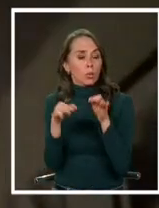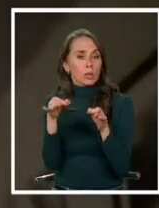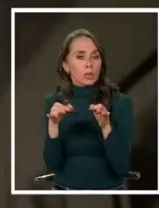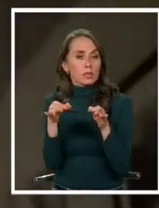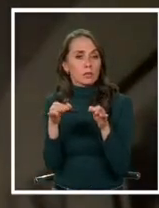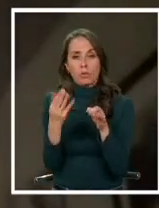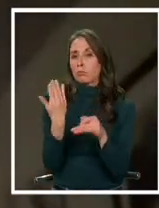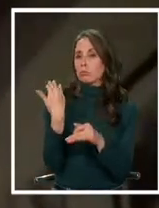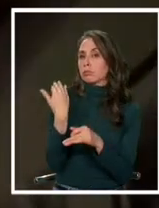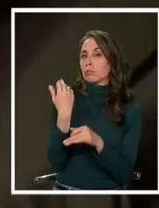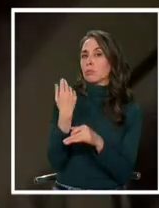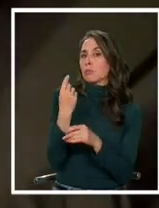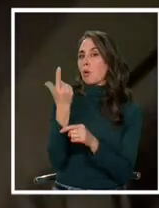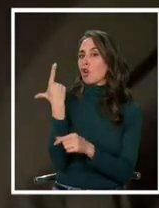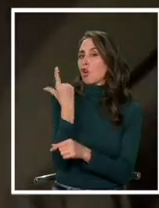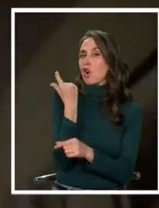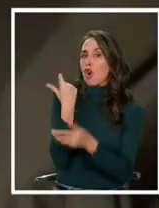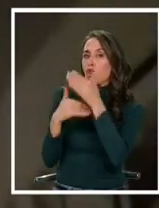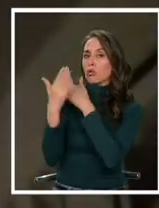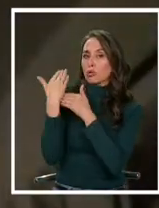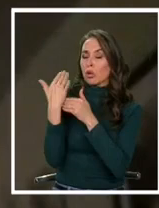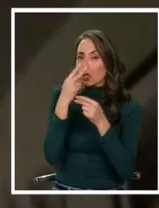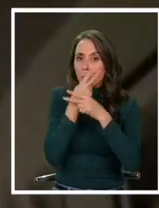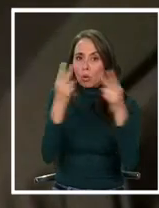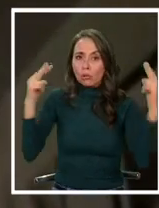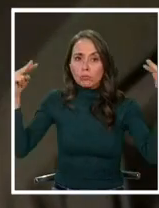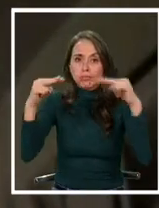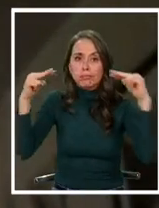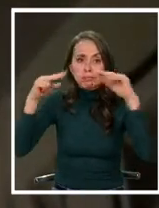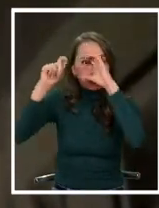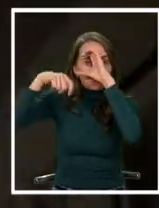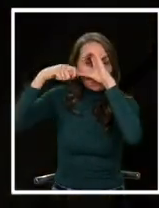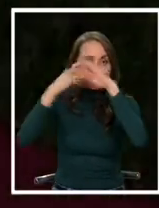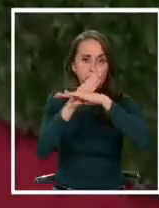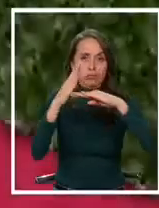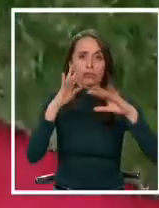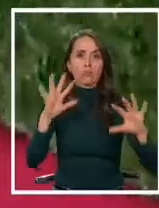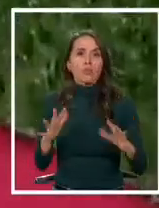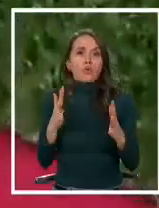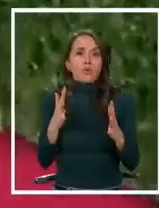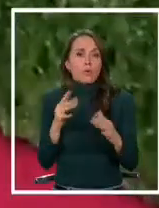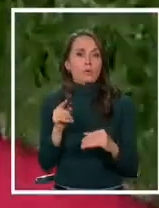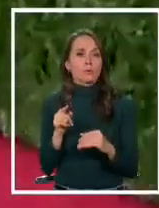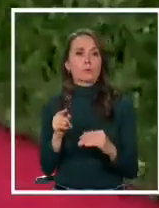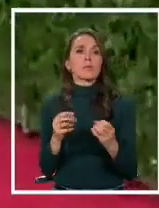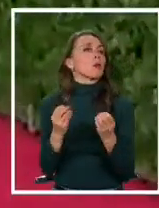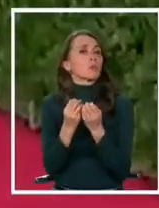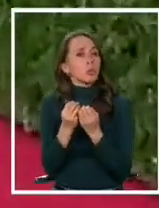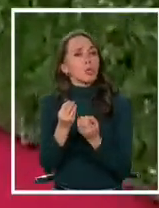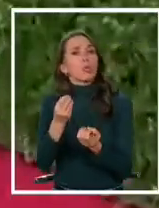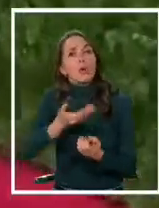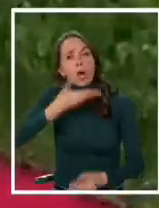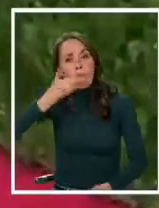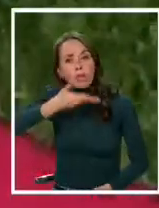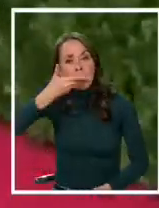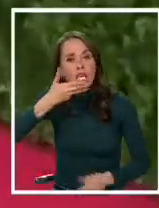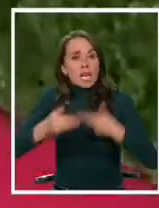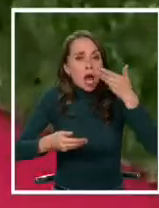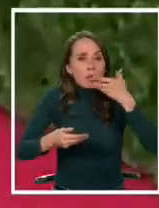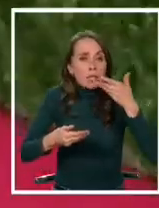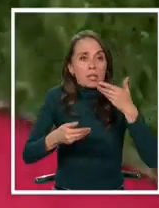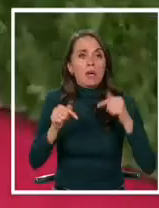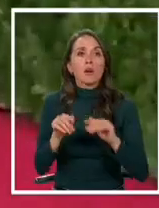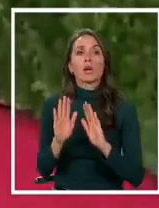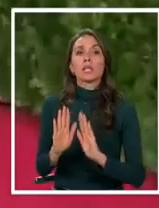corto plazo anterior que haya tenido este tipo de de impacto ahora tras cientos de declaraciones y momentos